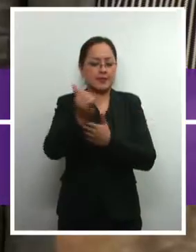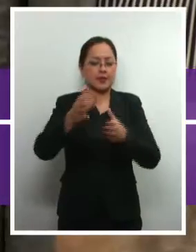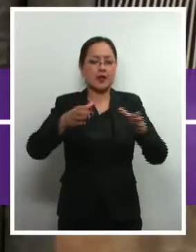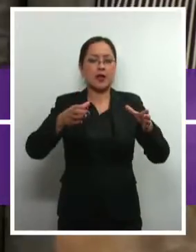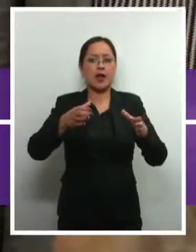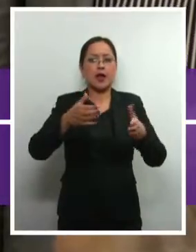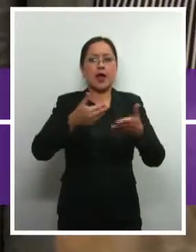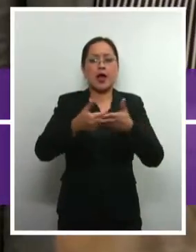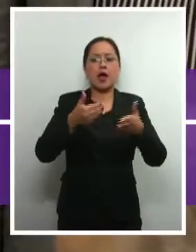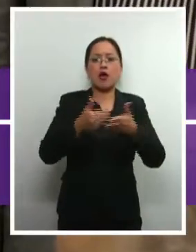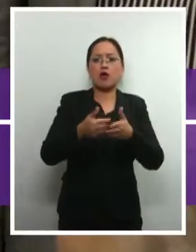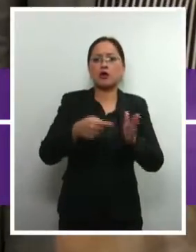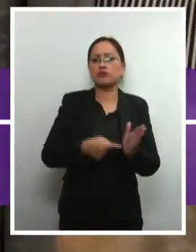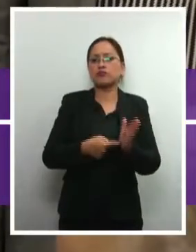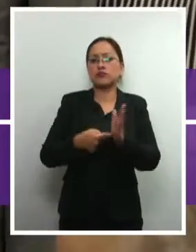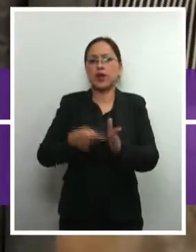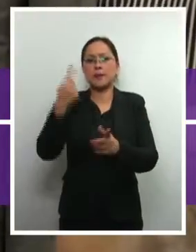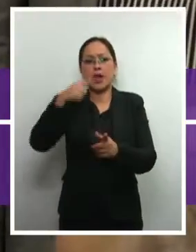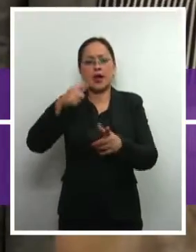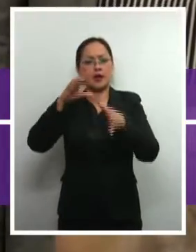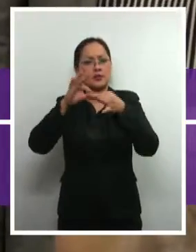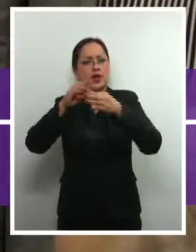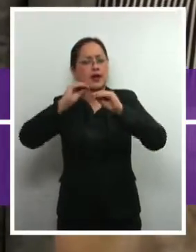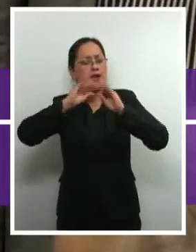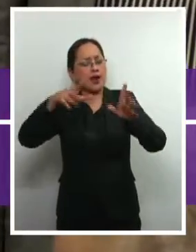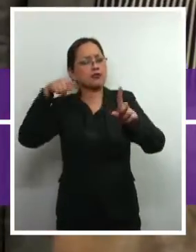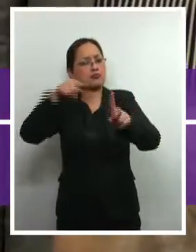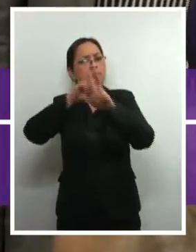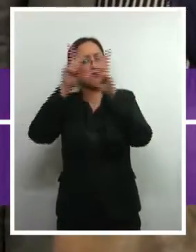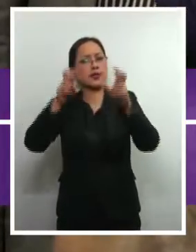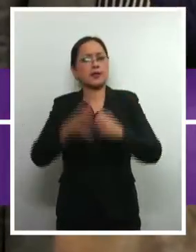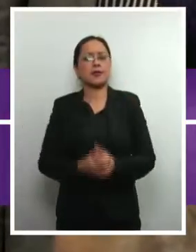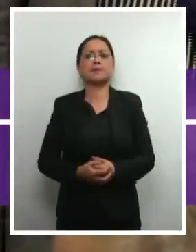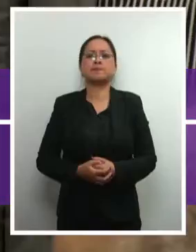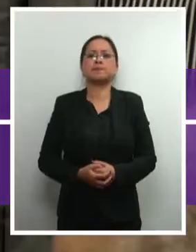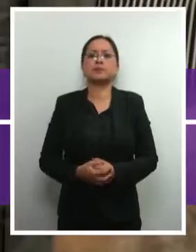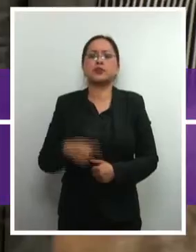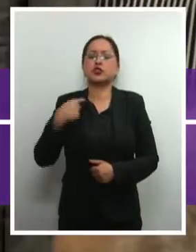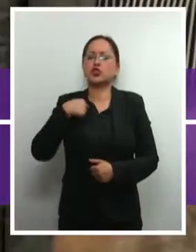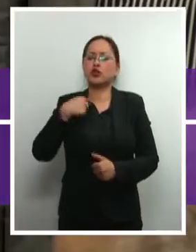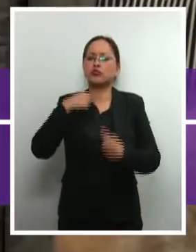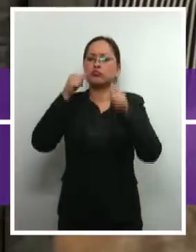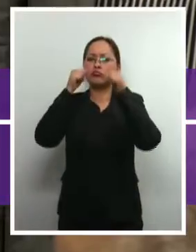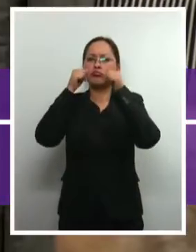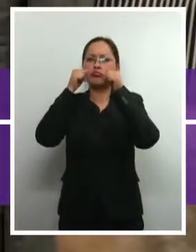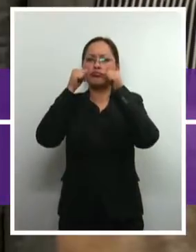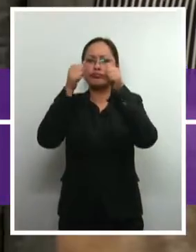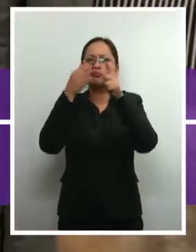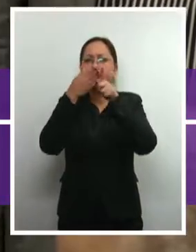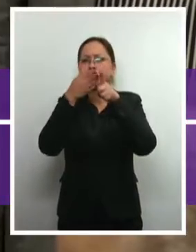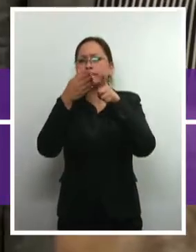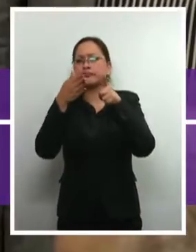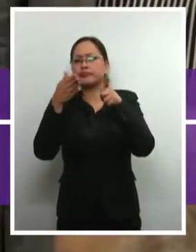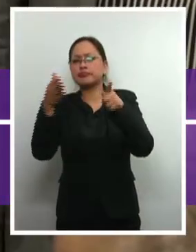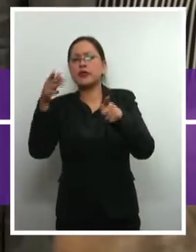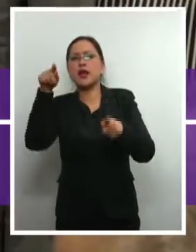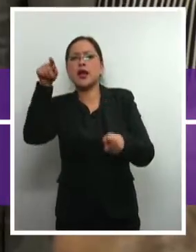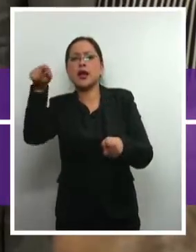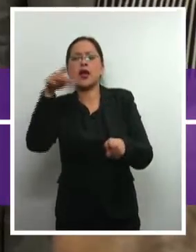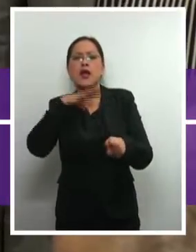esta hora para que hablemos con claridad. Escuché con mucho cuidado la